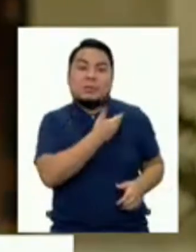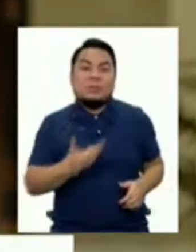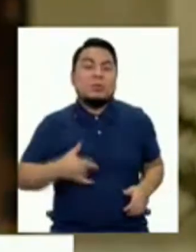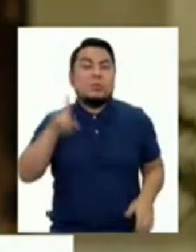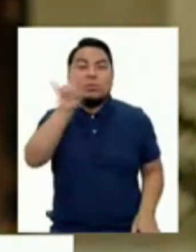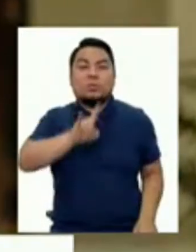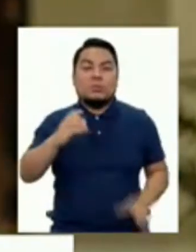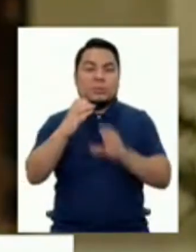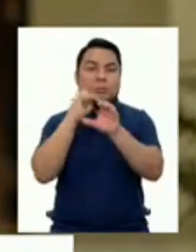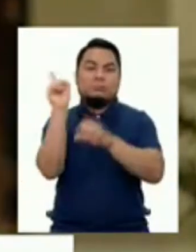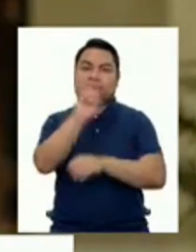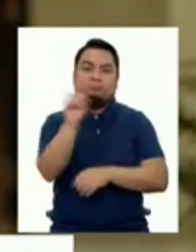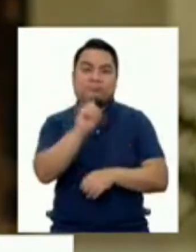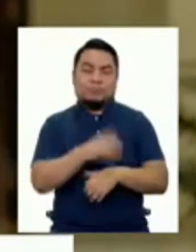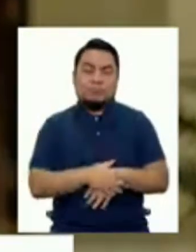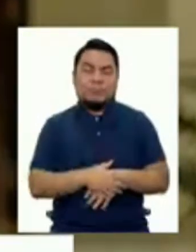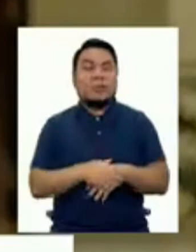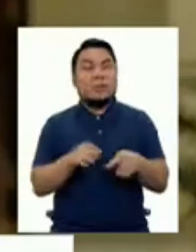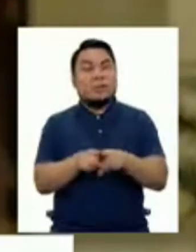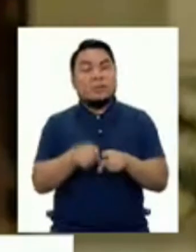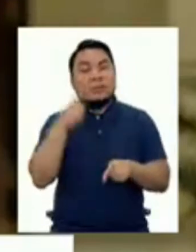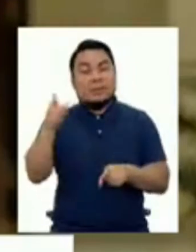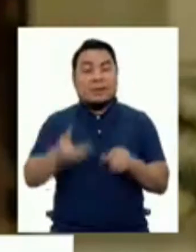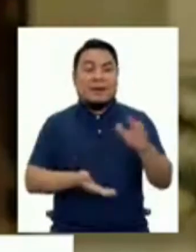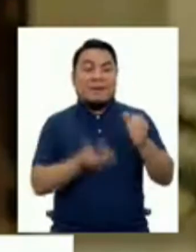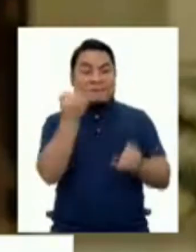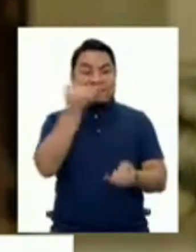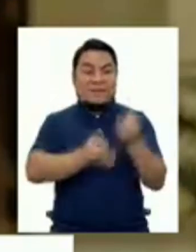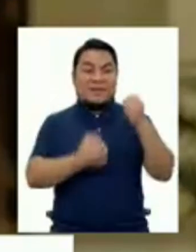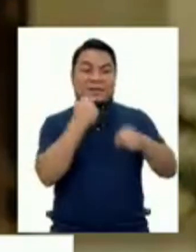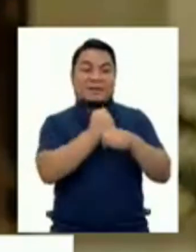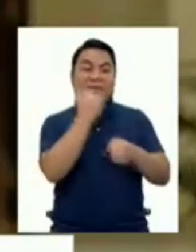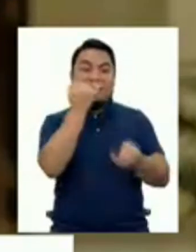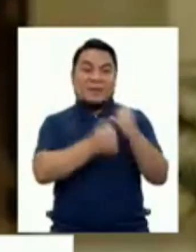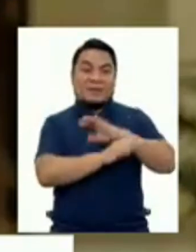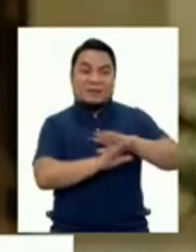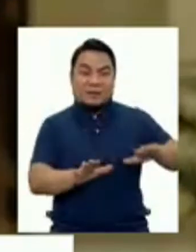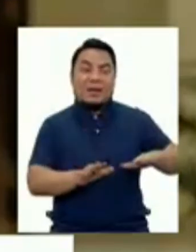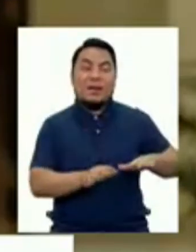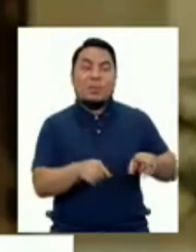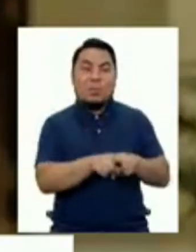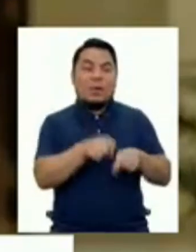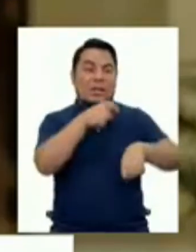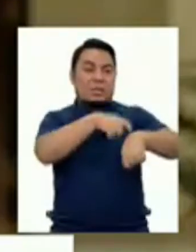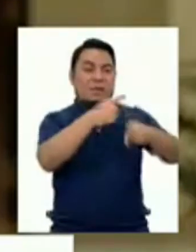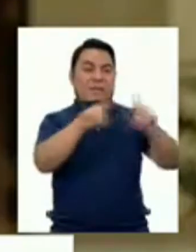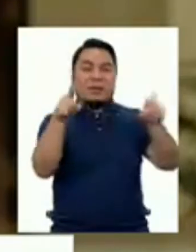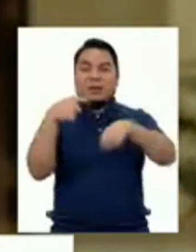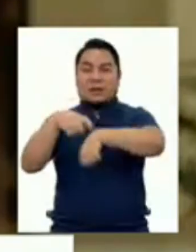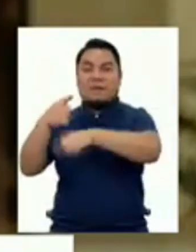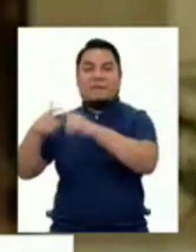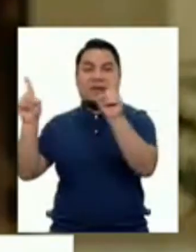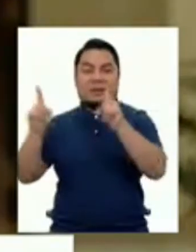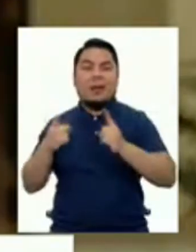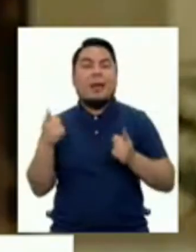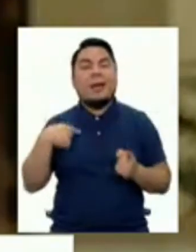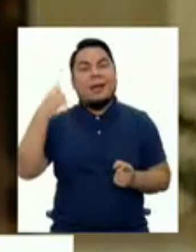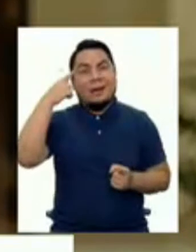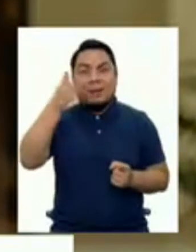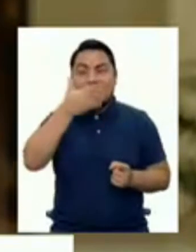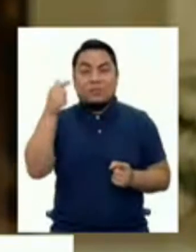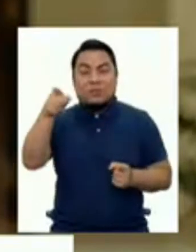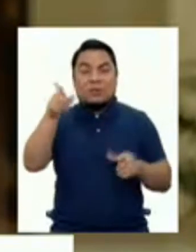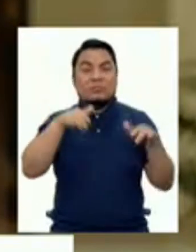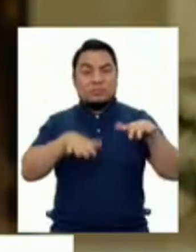de transporte urbano. Y lo mismo ocurre en la hora de salida. Entonces, ayudamos a que la concentración